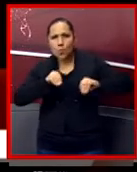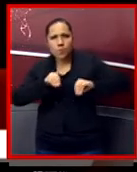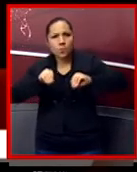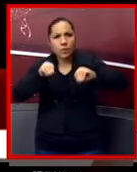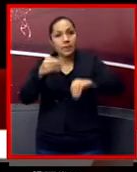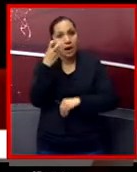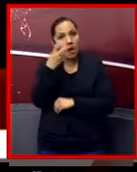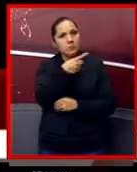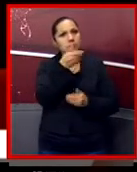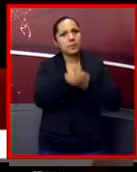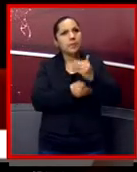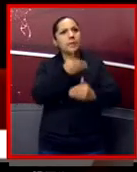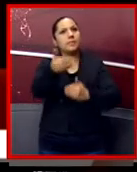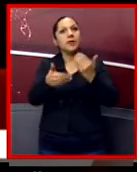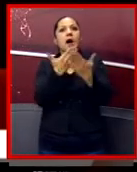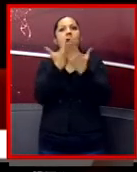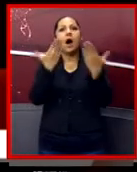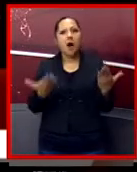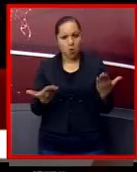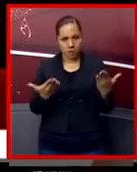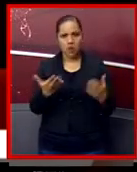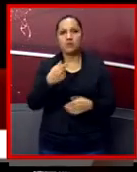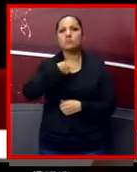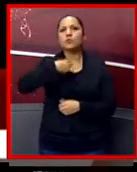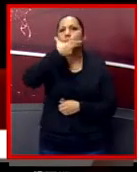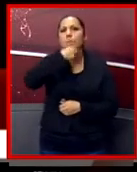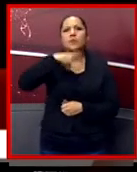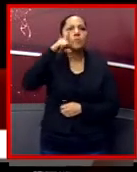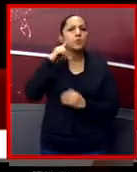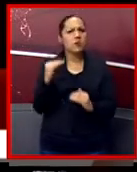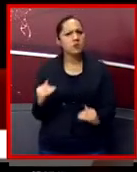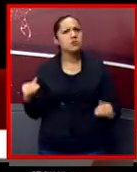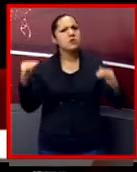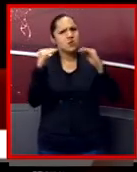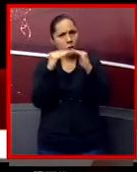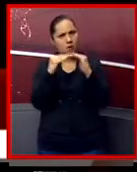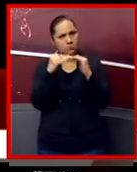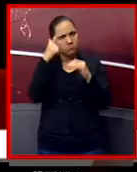condiciones en igualdad de competir.